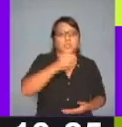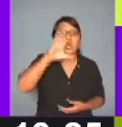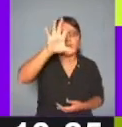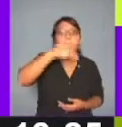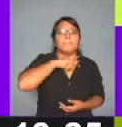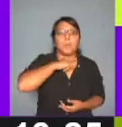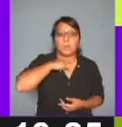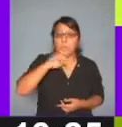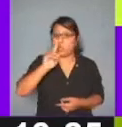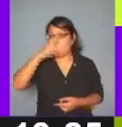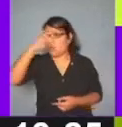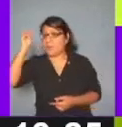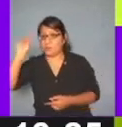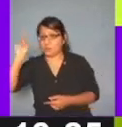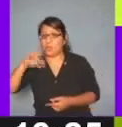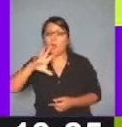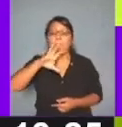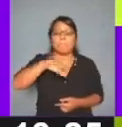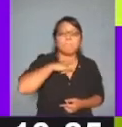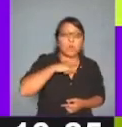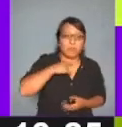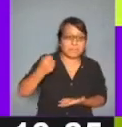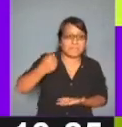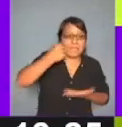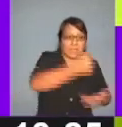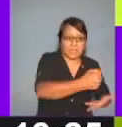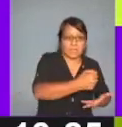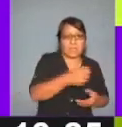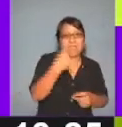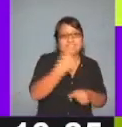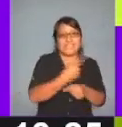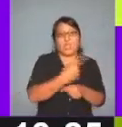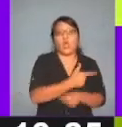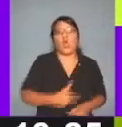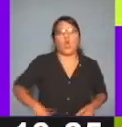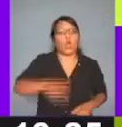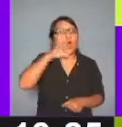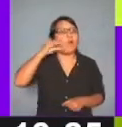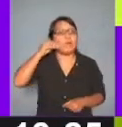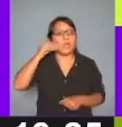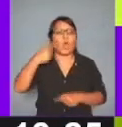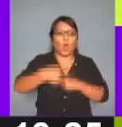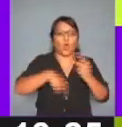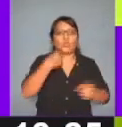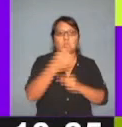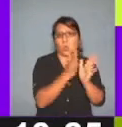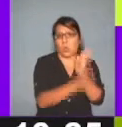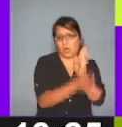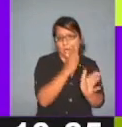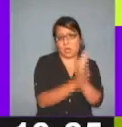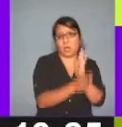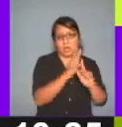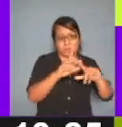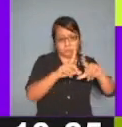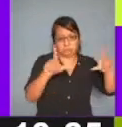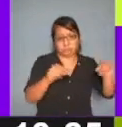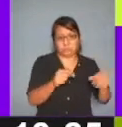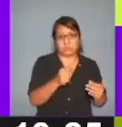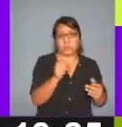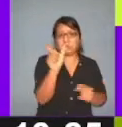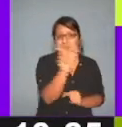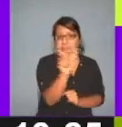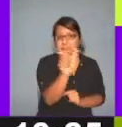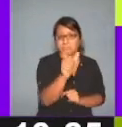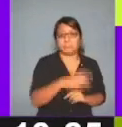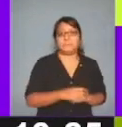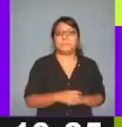este está dentro de las prioridades del gobernador con lo cual eso va a seguir este después respecto